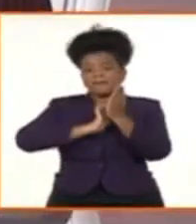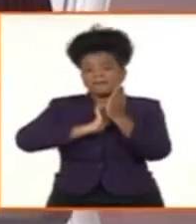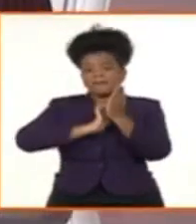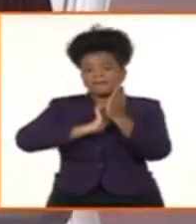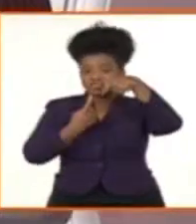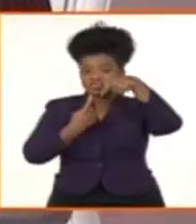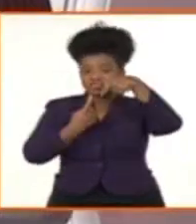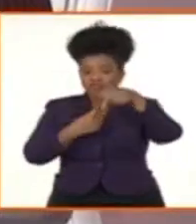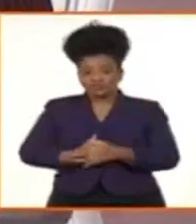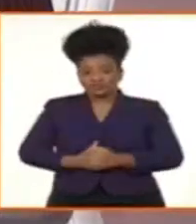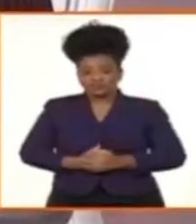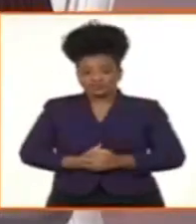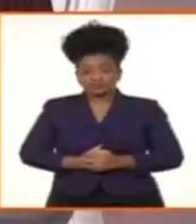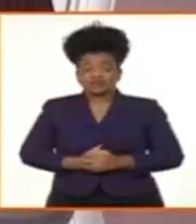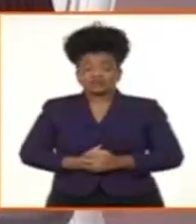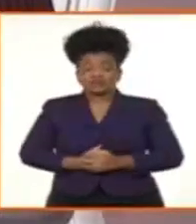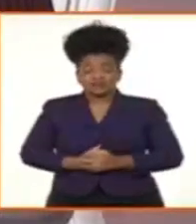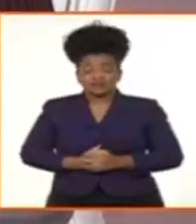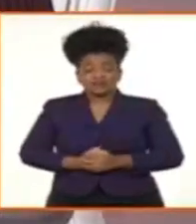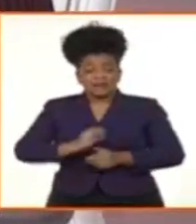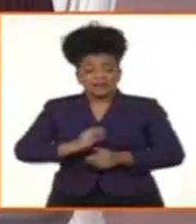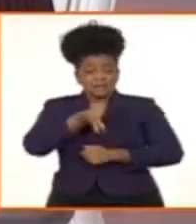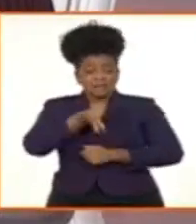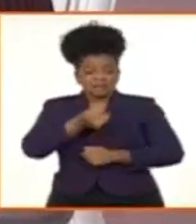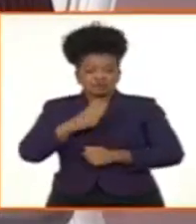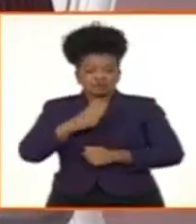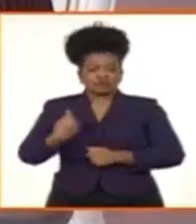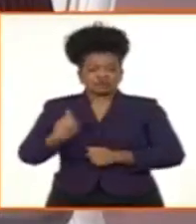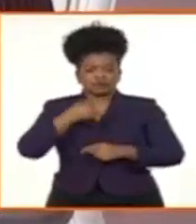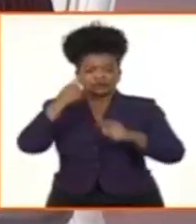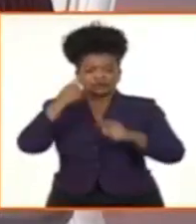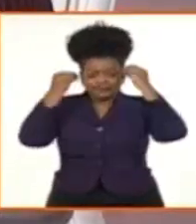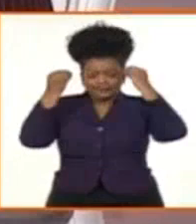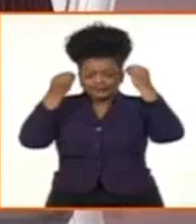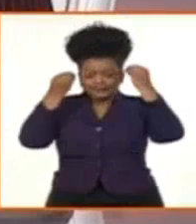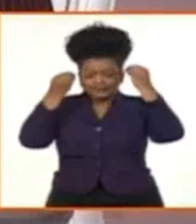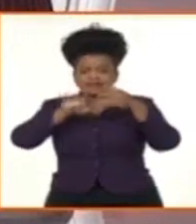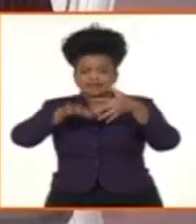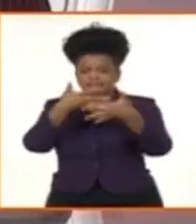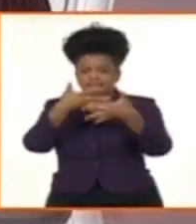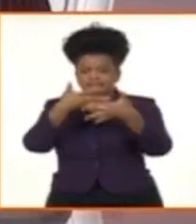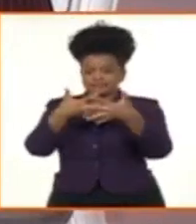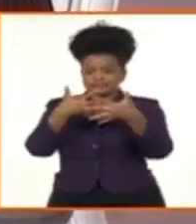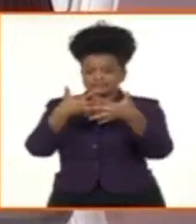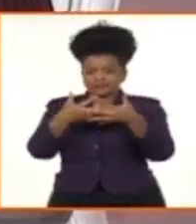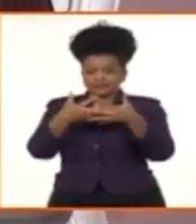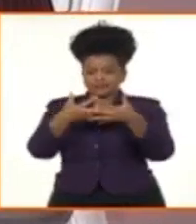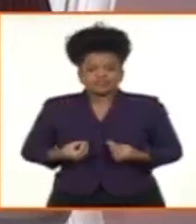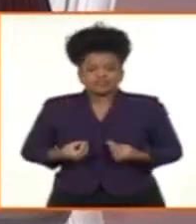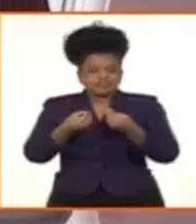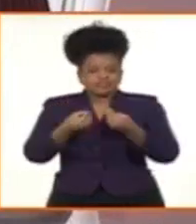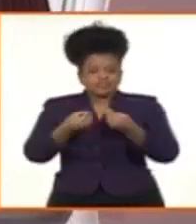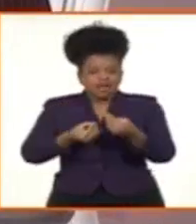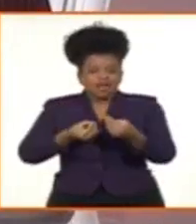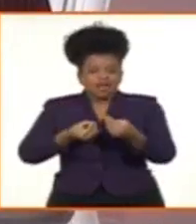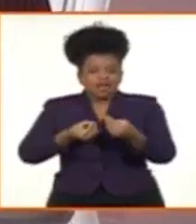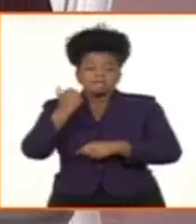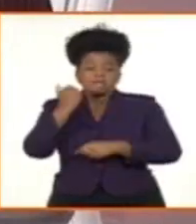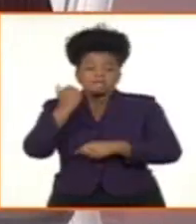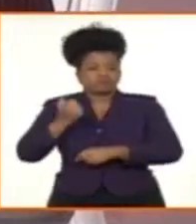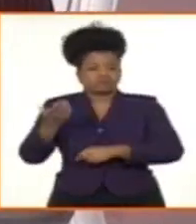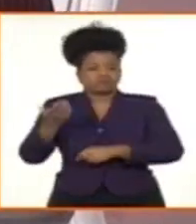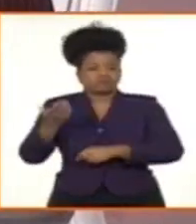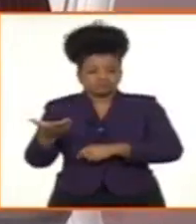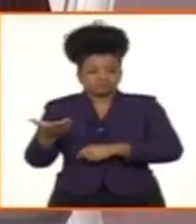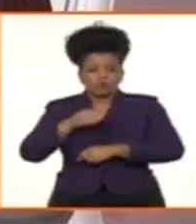eso tuvimos que entonces los recursos que montón que controla empresa dedicados a la ampliación de la 4g por eso en el año